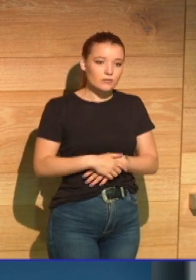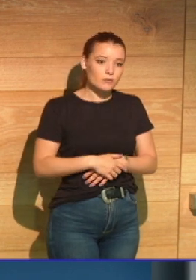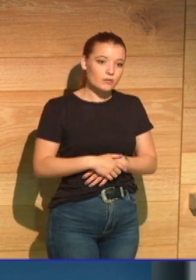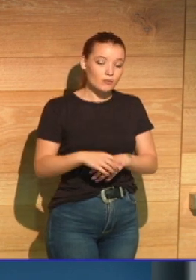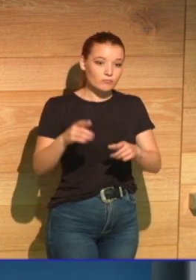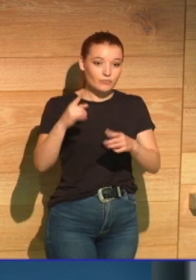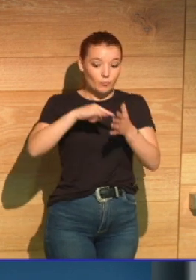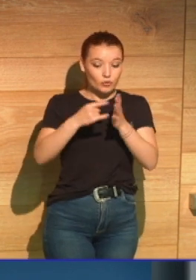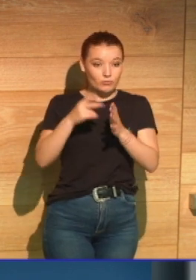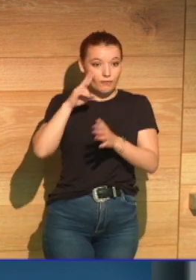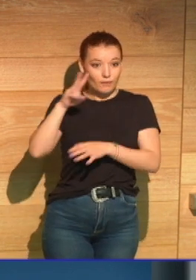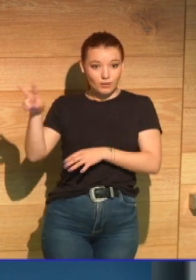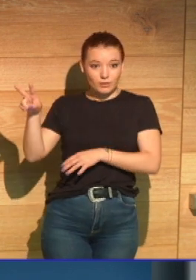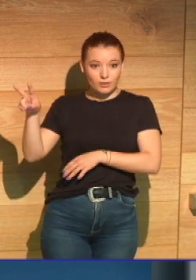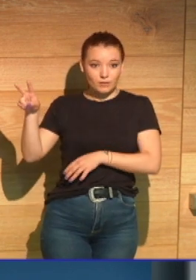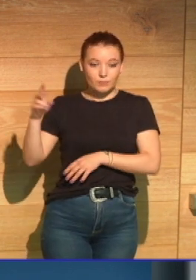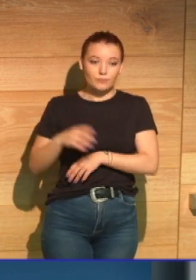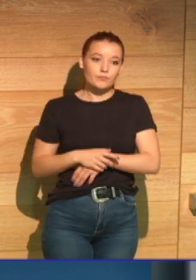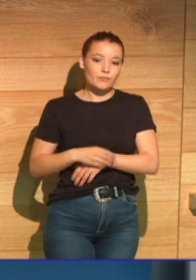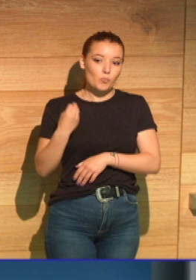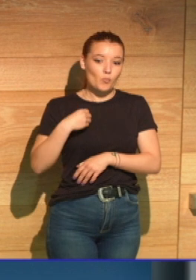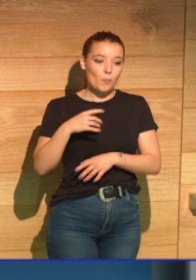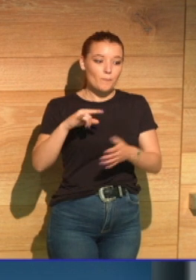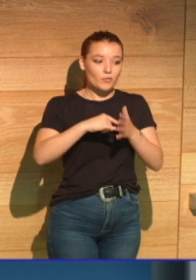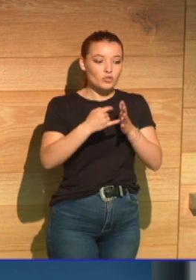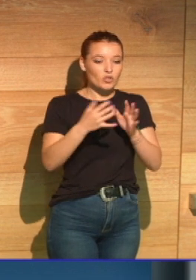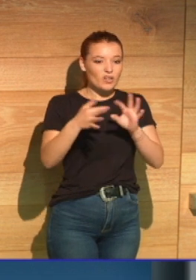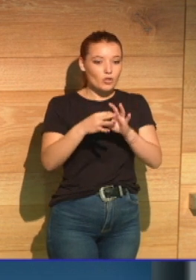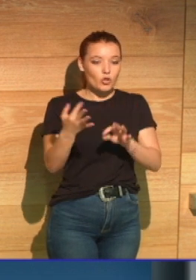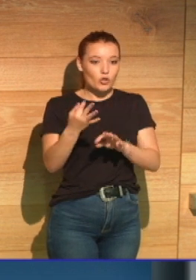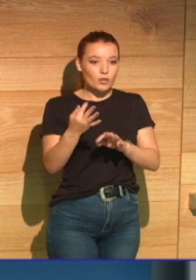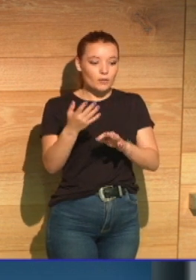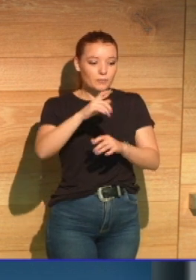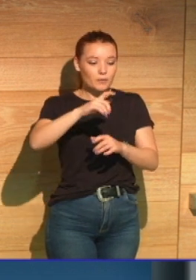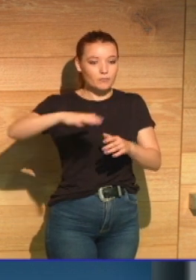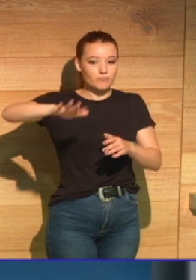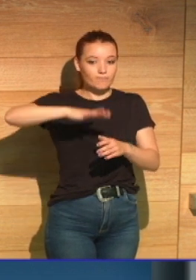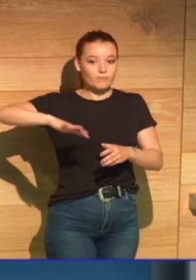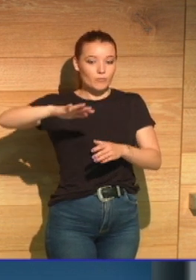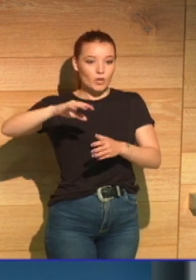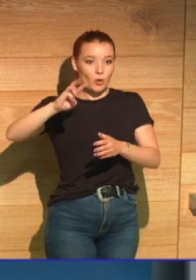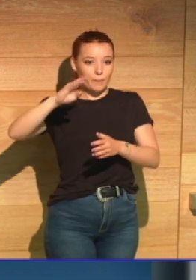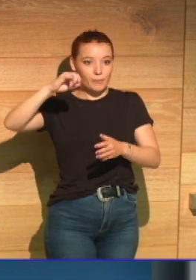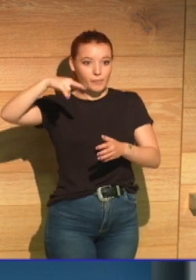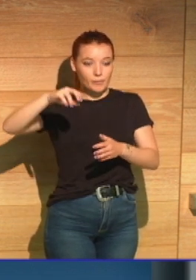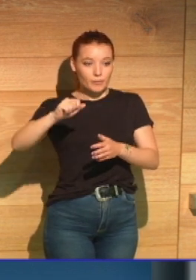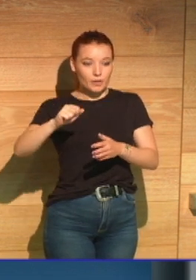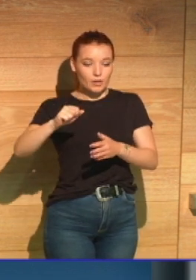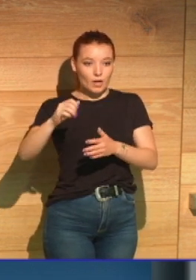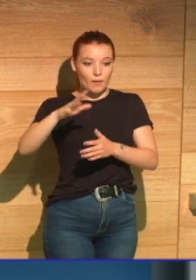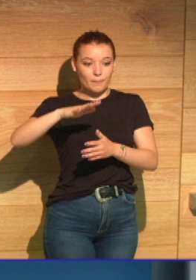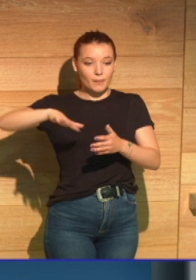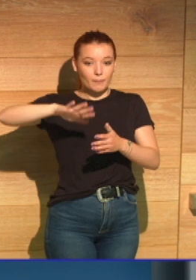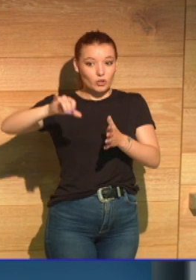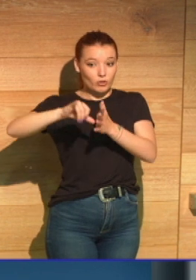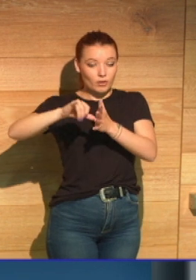es un proyecto que tenía que ver con una colaboración de todo el barrio alrededor de donde está Pina, el barrio del Retiro, el barrio de Luz, el barrio